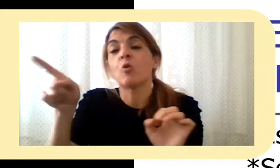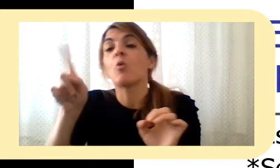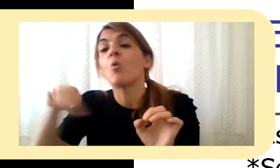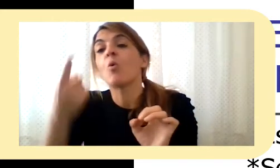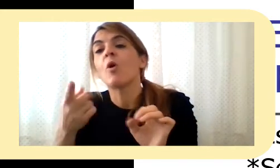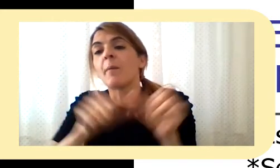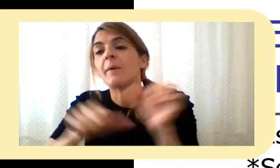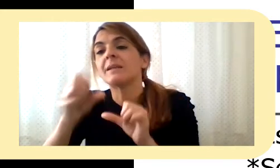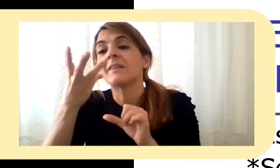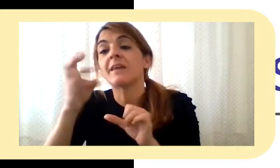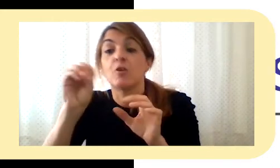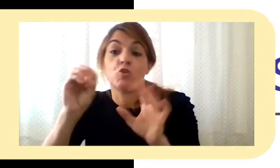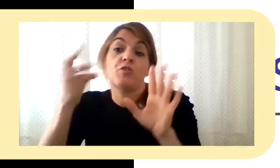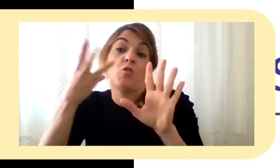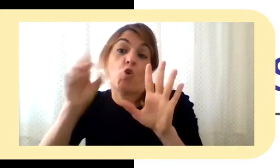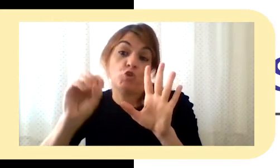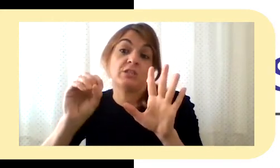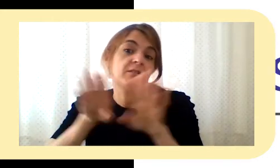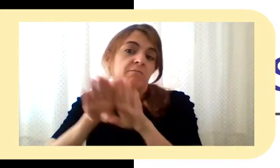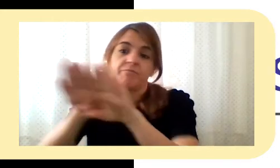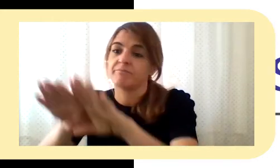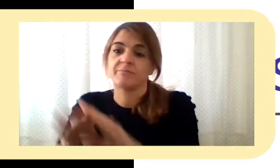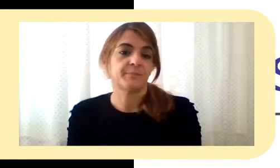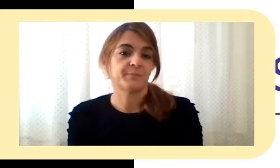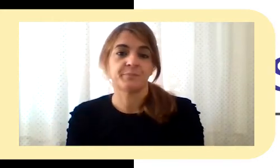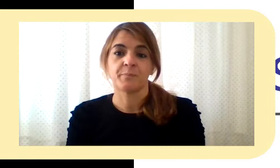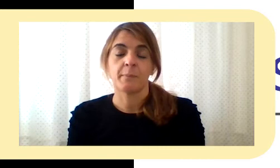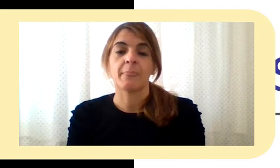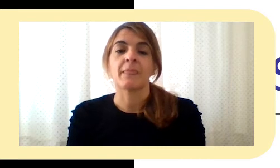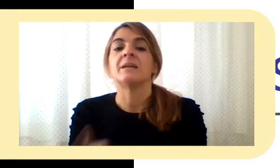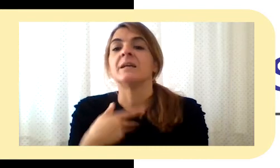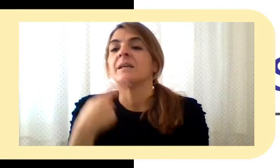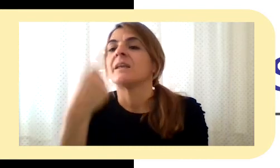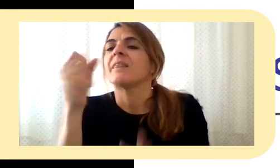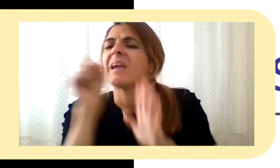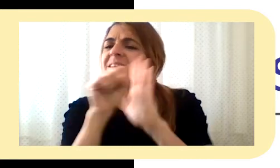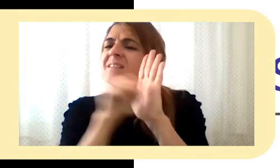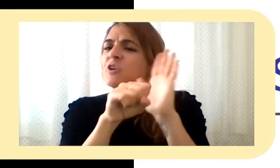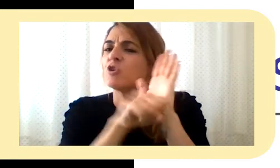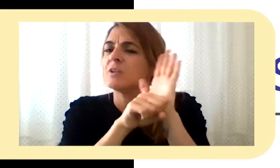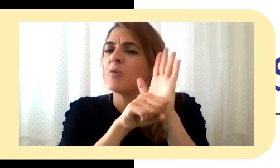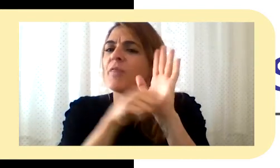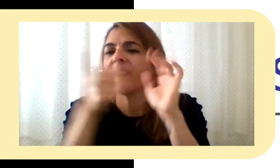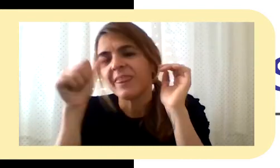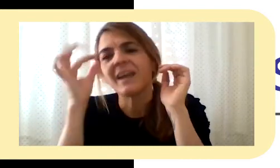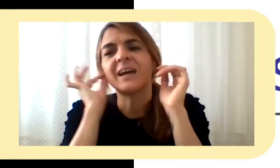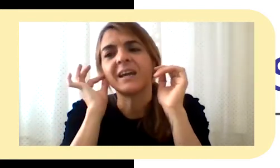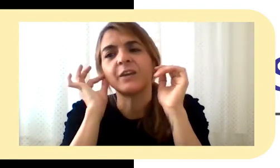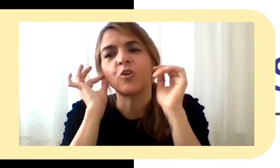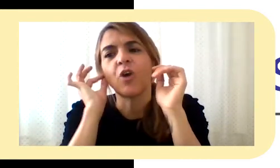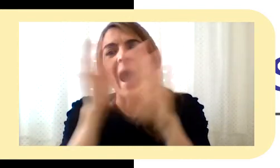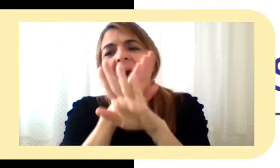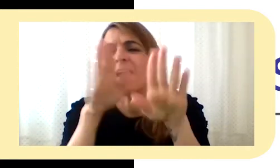organización sanitaria continúa siendo androcéntrica. Con lo cual, los estereotipos de género nos van dando vueltas